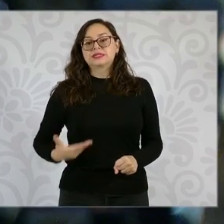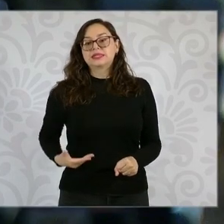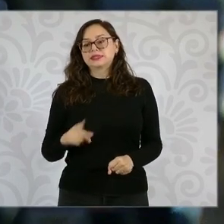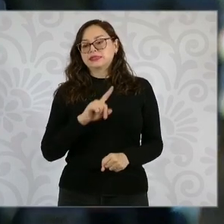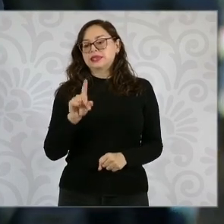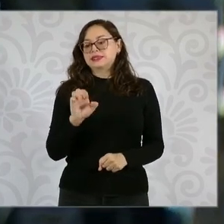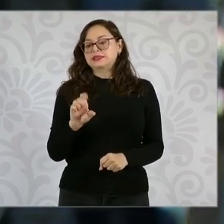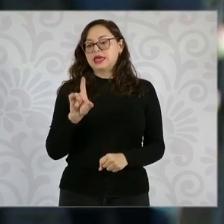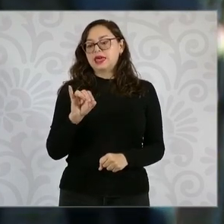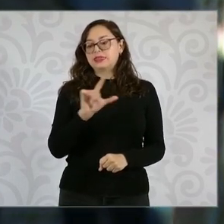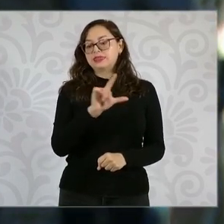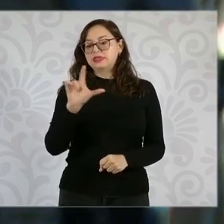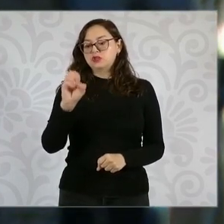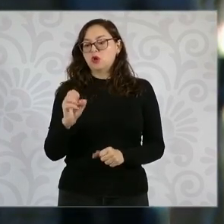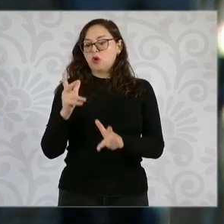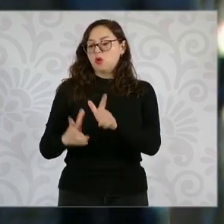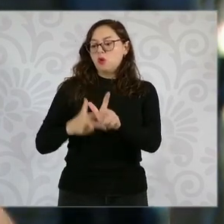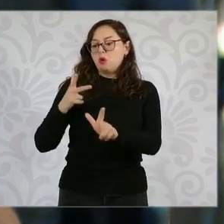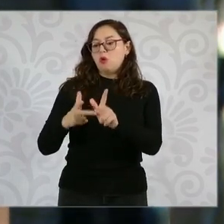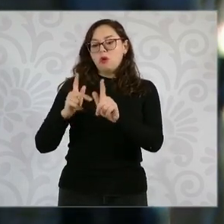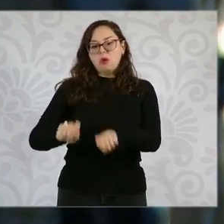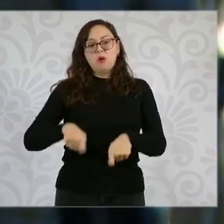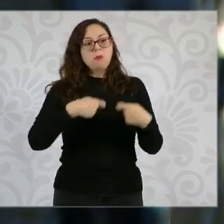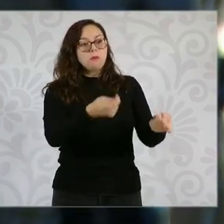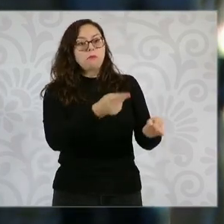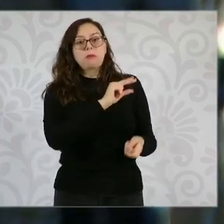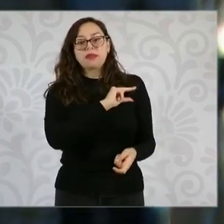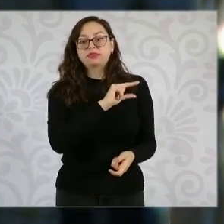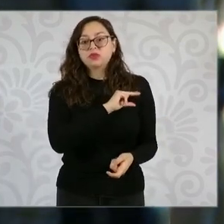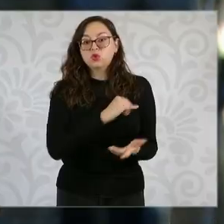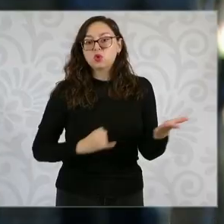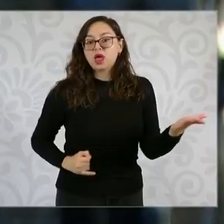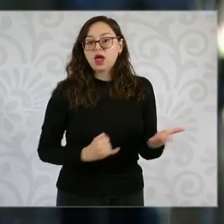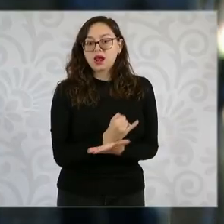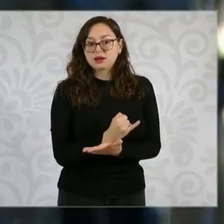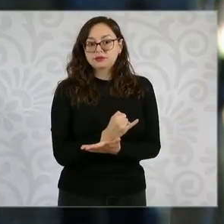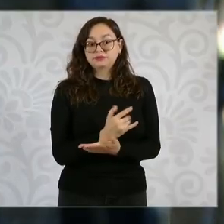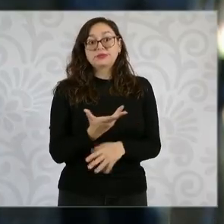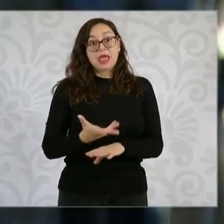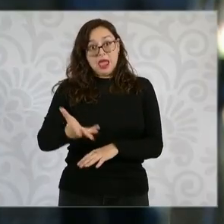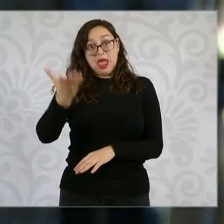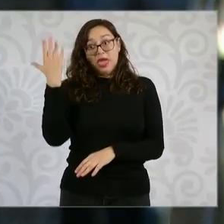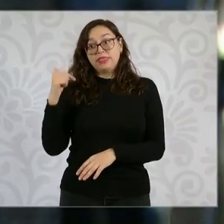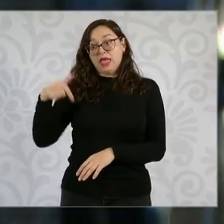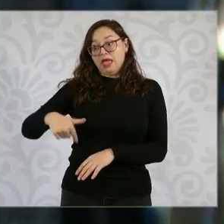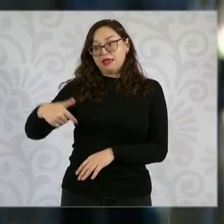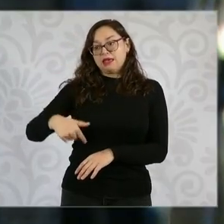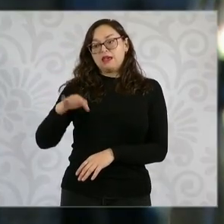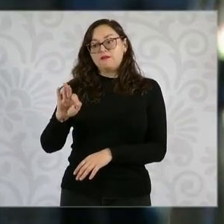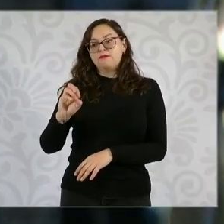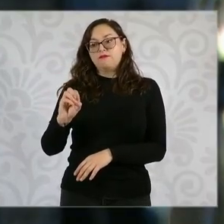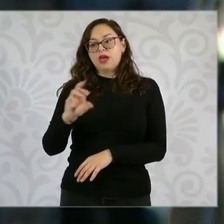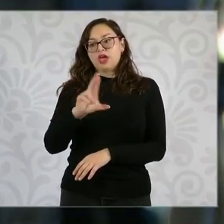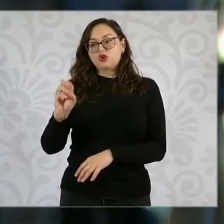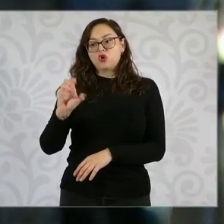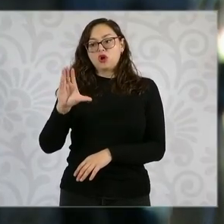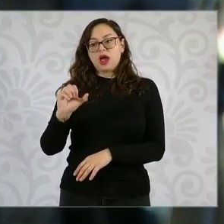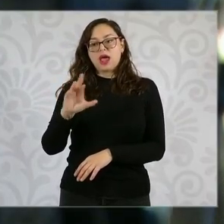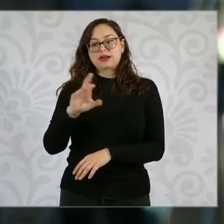decidió privatizar los ferrocarriles en México. De hecho, había una empresa paraestatal, Ferrocarriles Nacionales de México, que en el